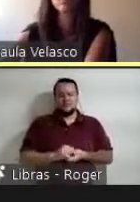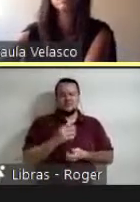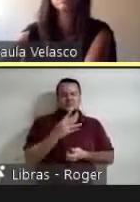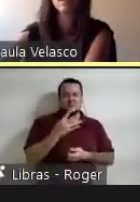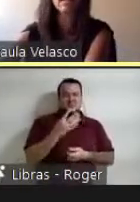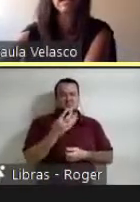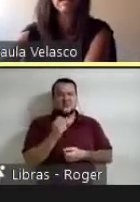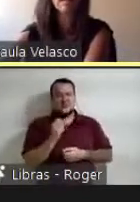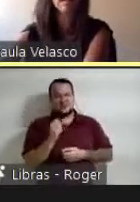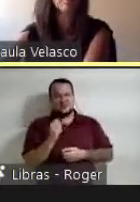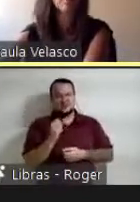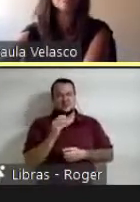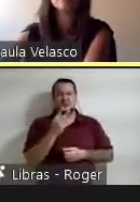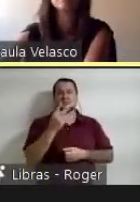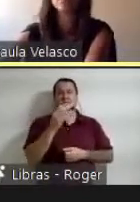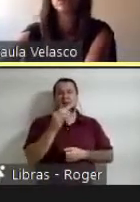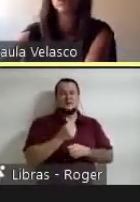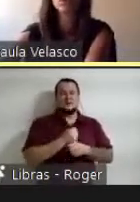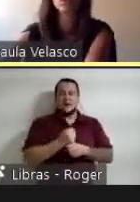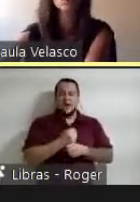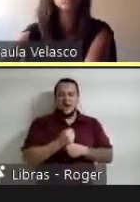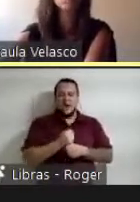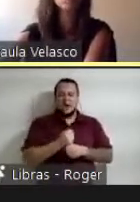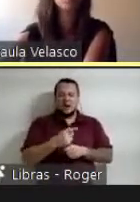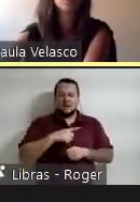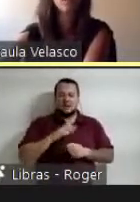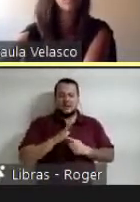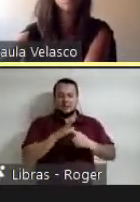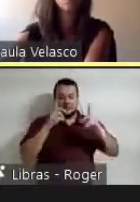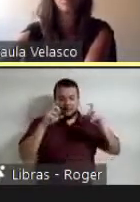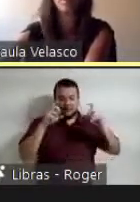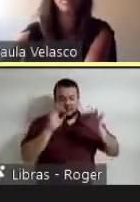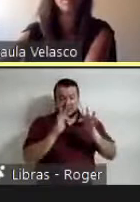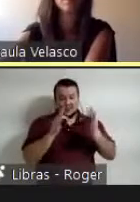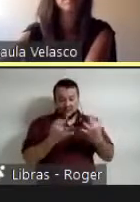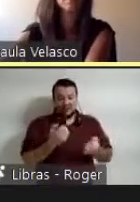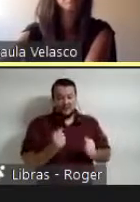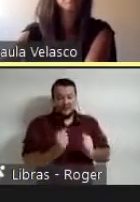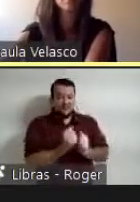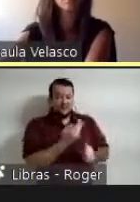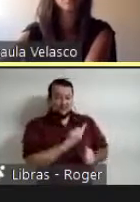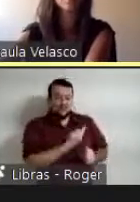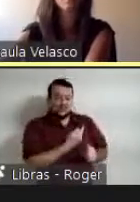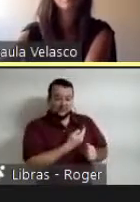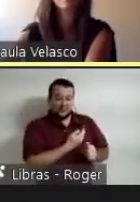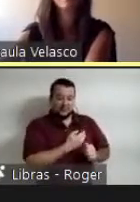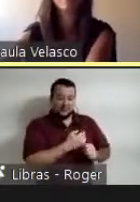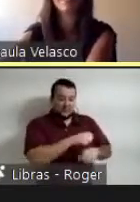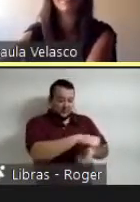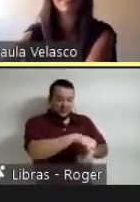posando en la sala lila a finales del siglo 18 19 18